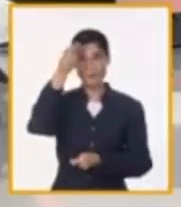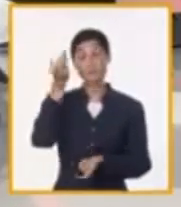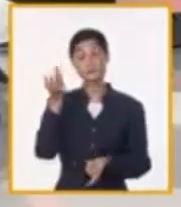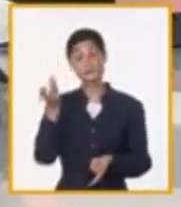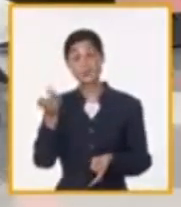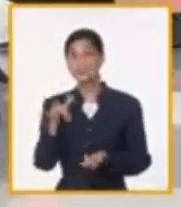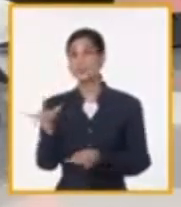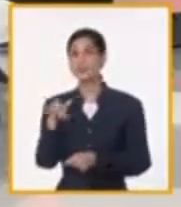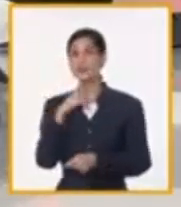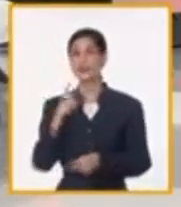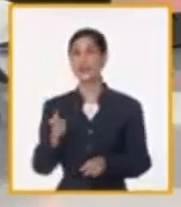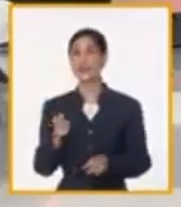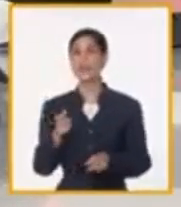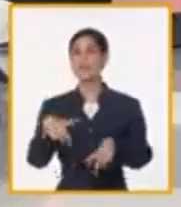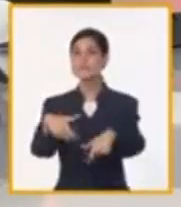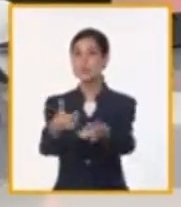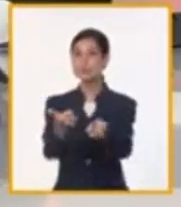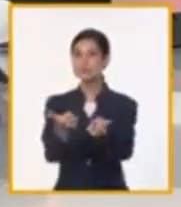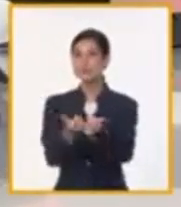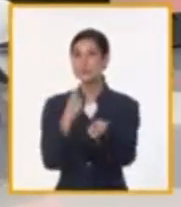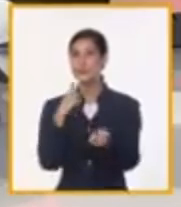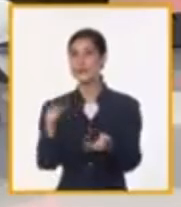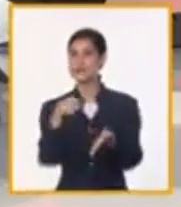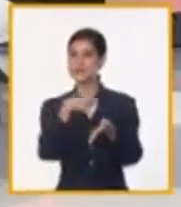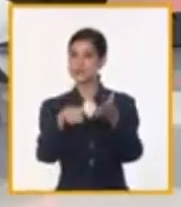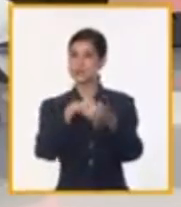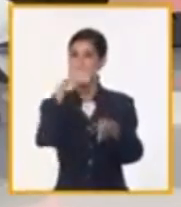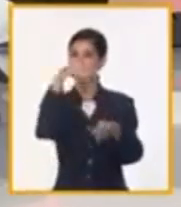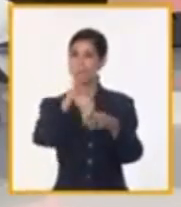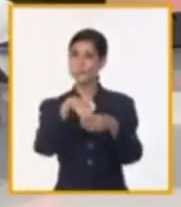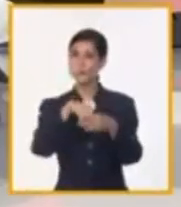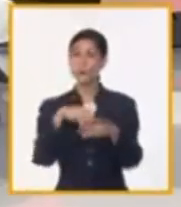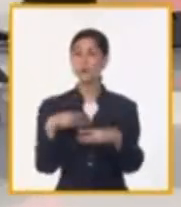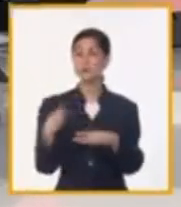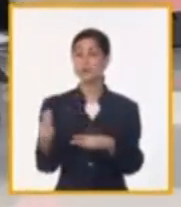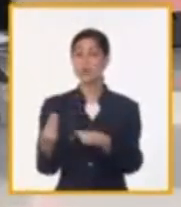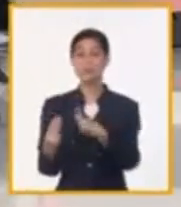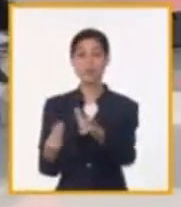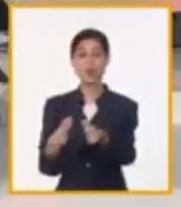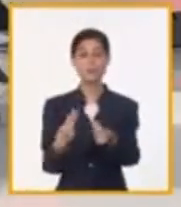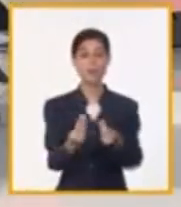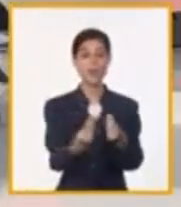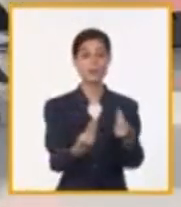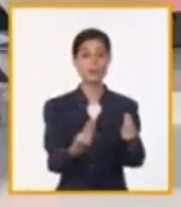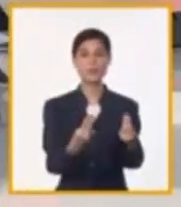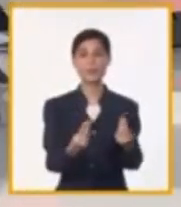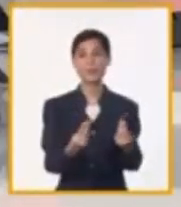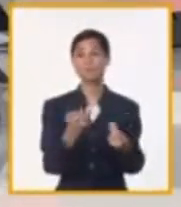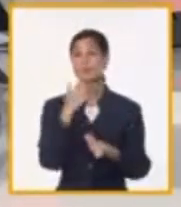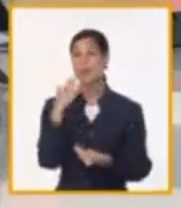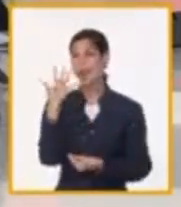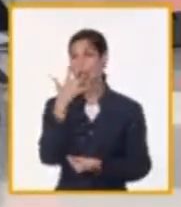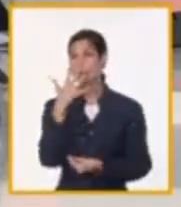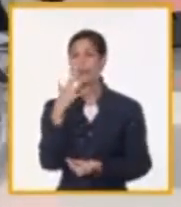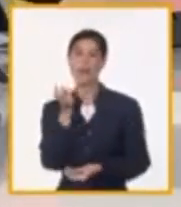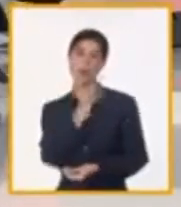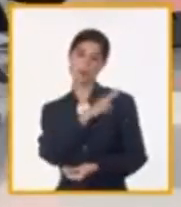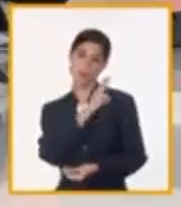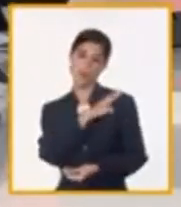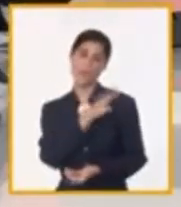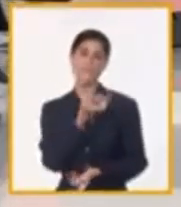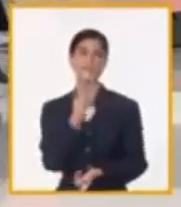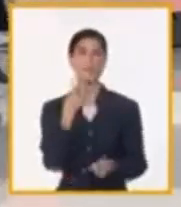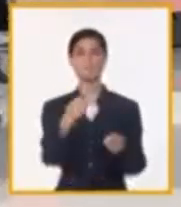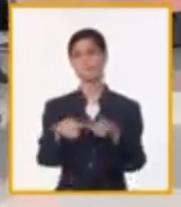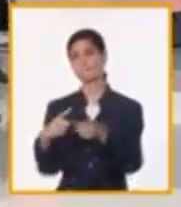Nacional electoral quien le entrega las actas a cada a cada partido a cada representante de los partidos Rosales que tú viviste mucho tiempo